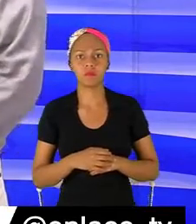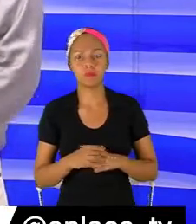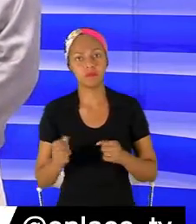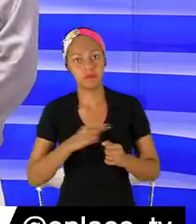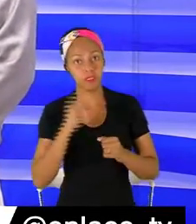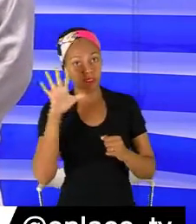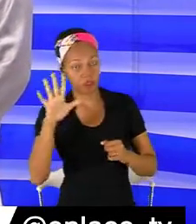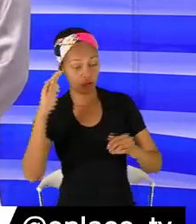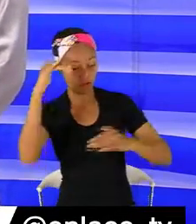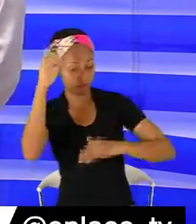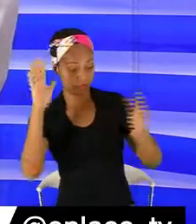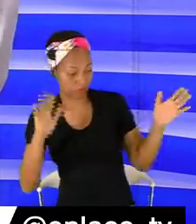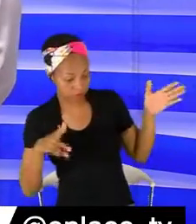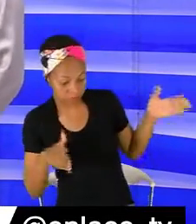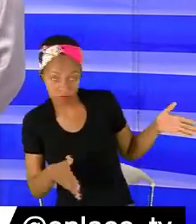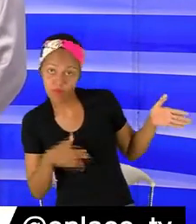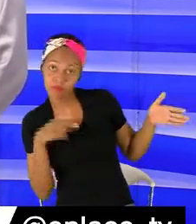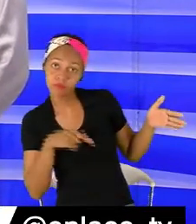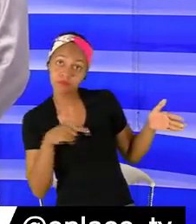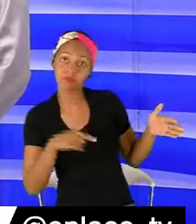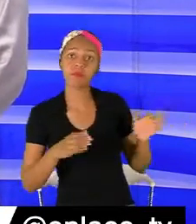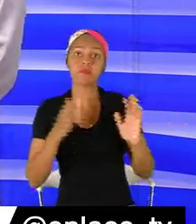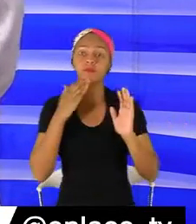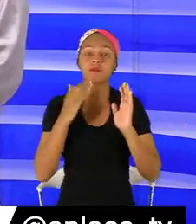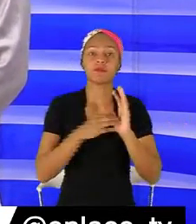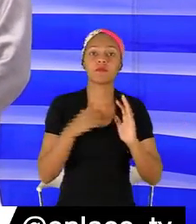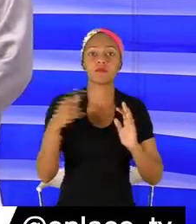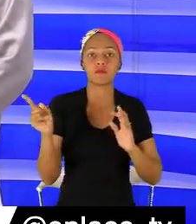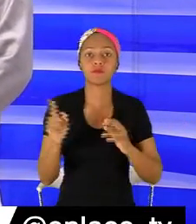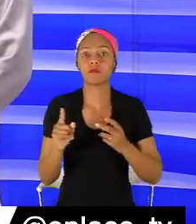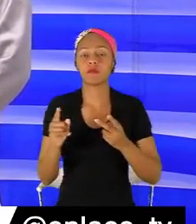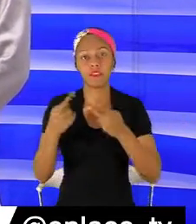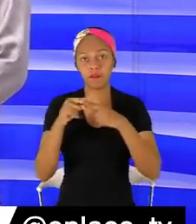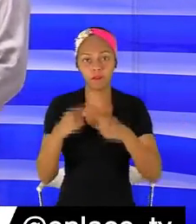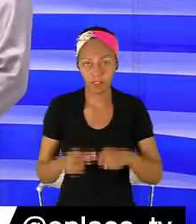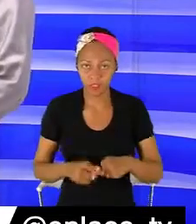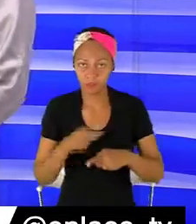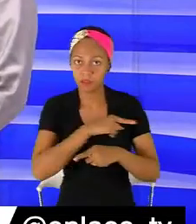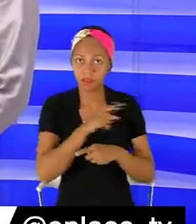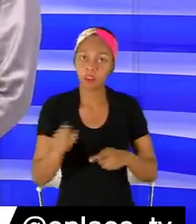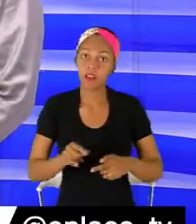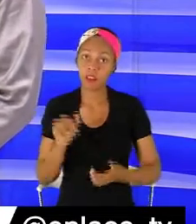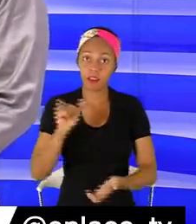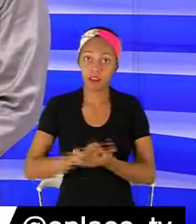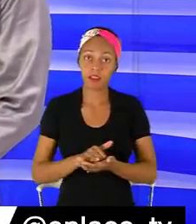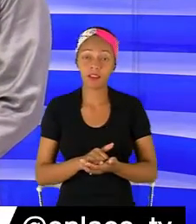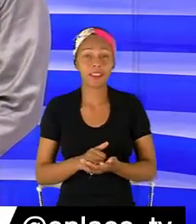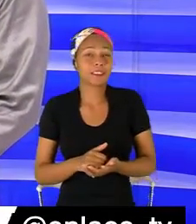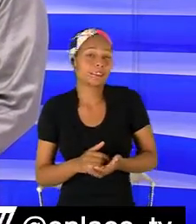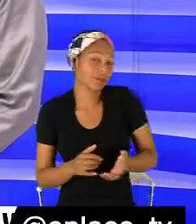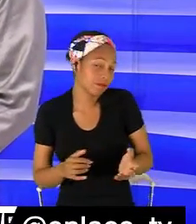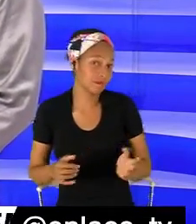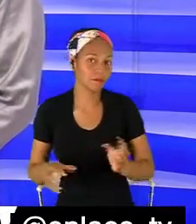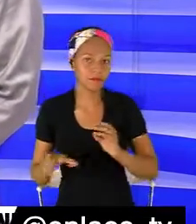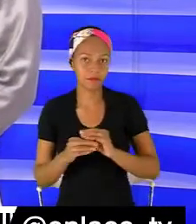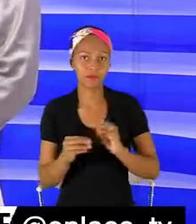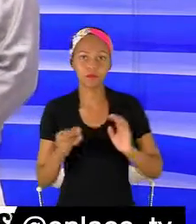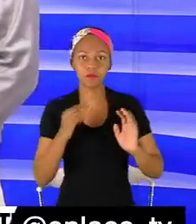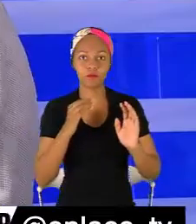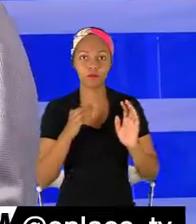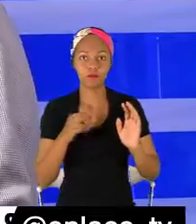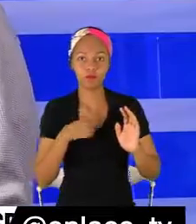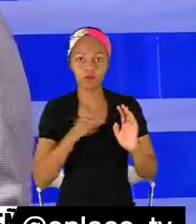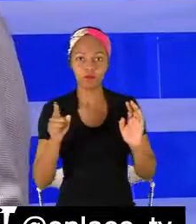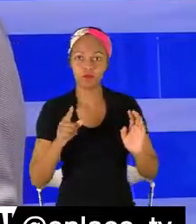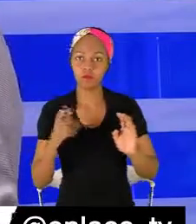5 lienzos en la técnica óleo y en la técnica acrílico, más que todo con también un